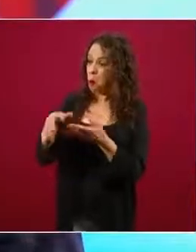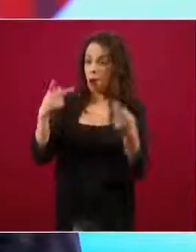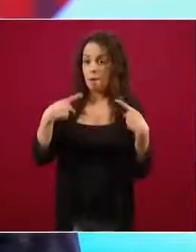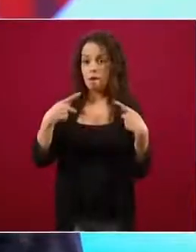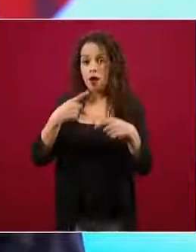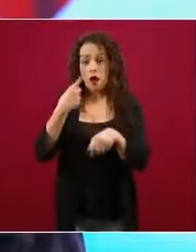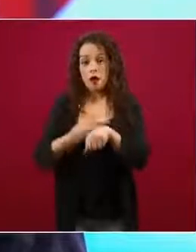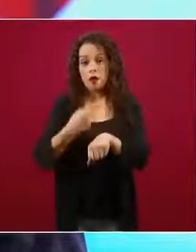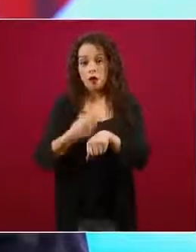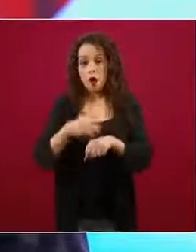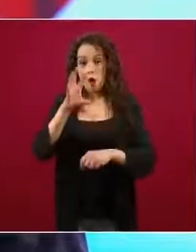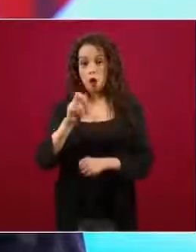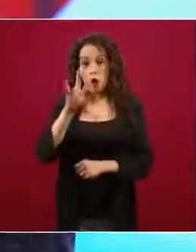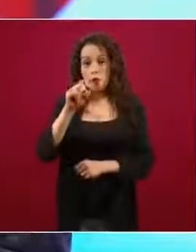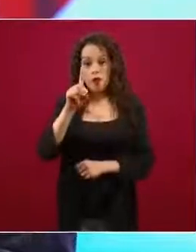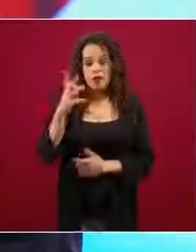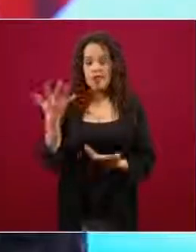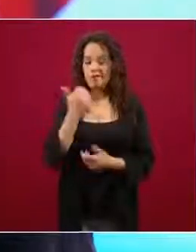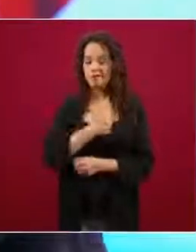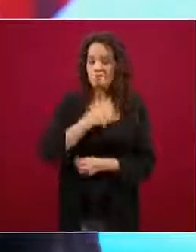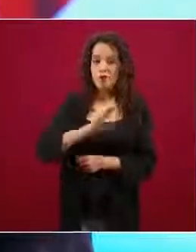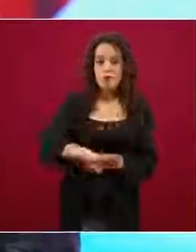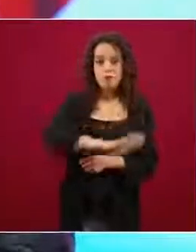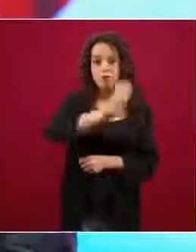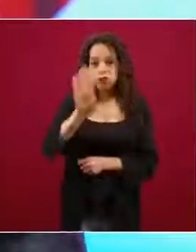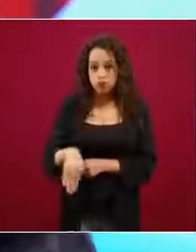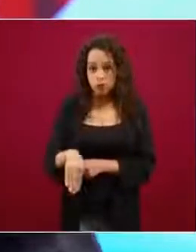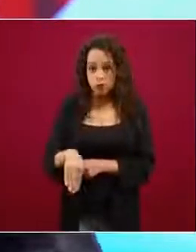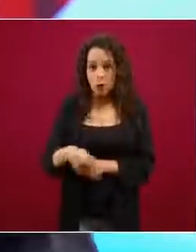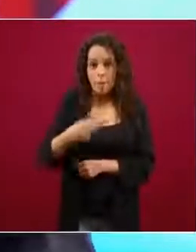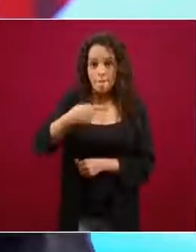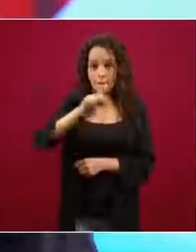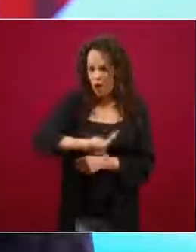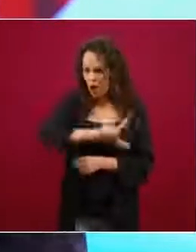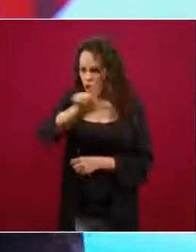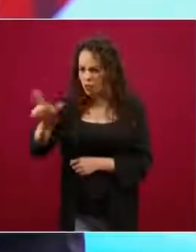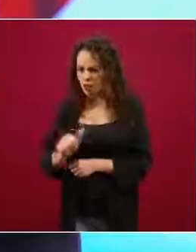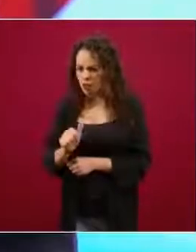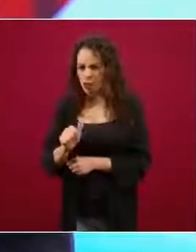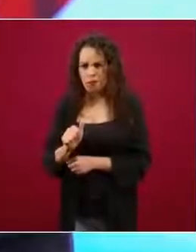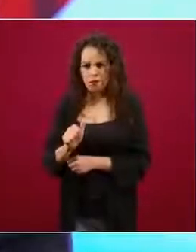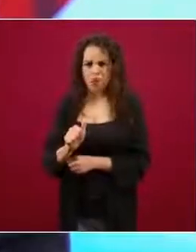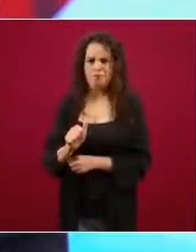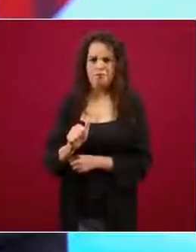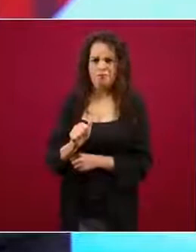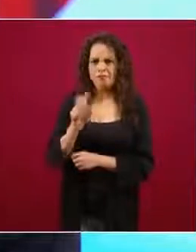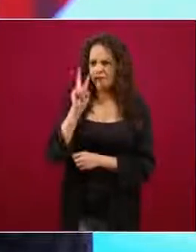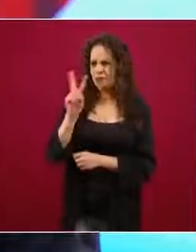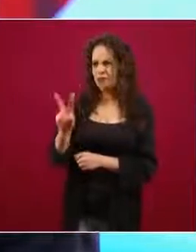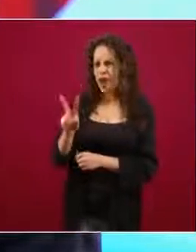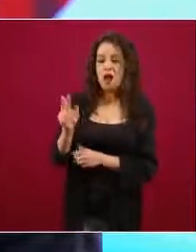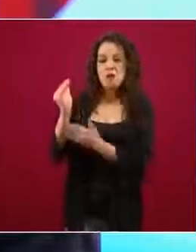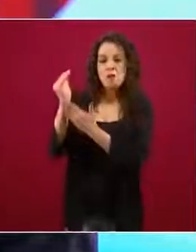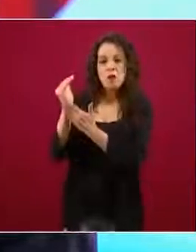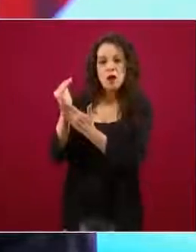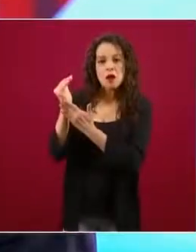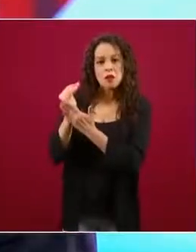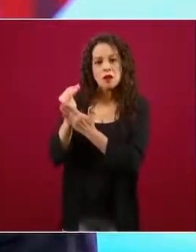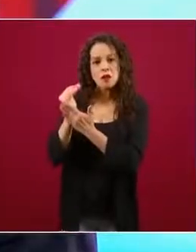de COVID que fallecen, y esta se ha ido reduciendo progresivamente. Y son múltiples los